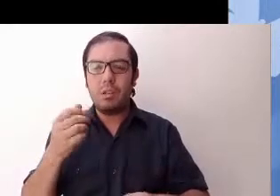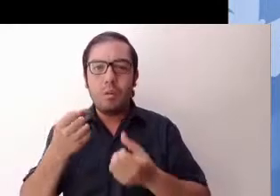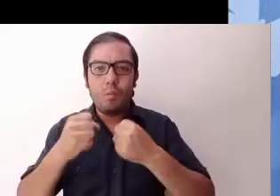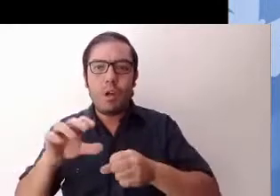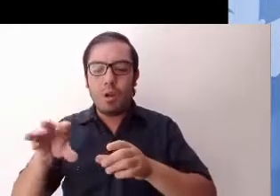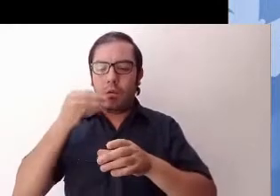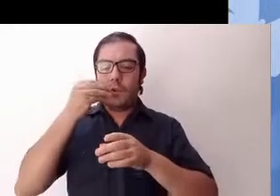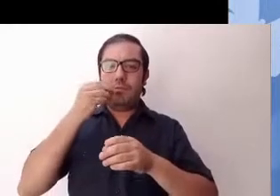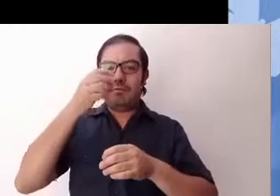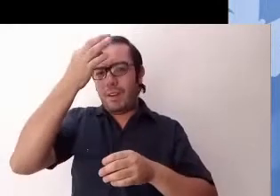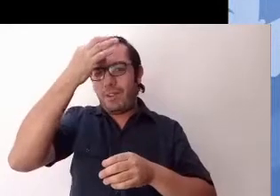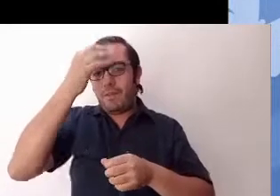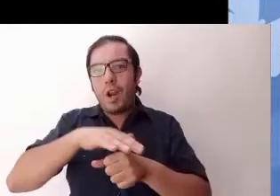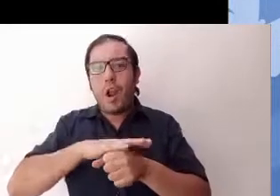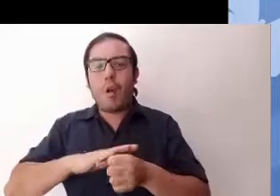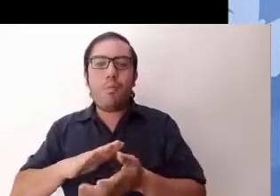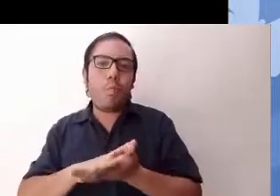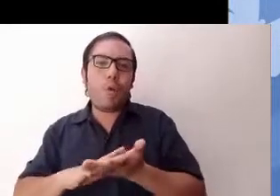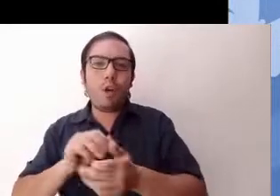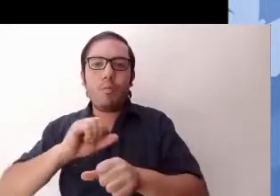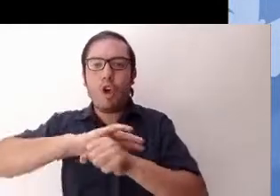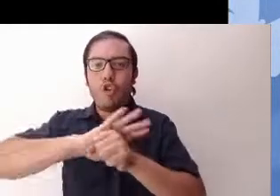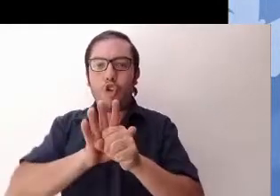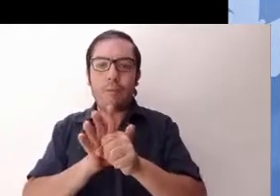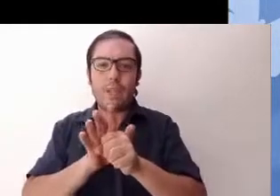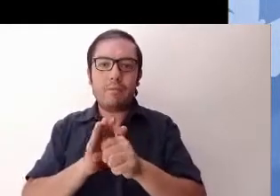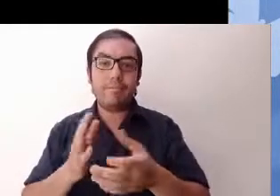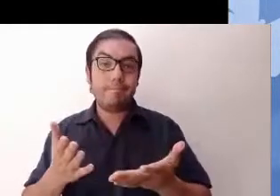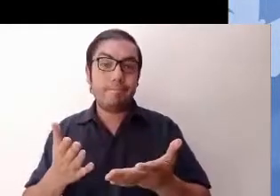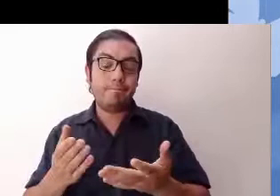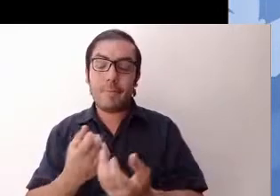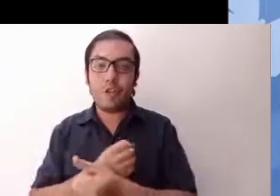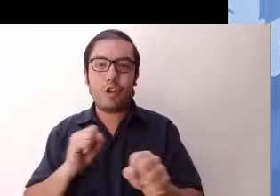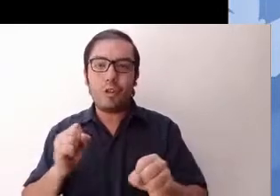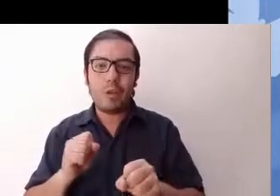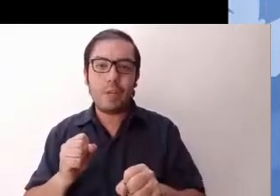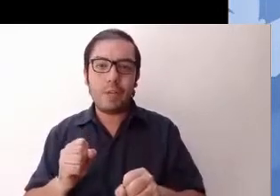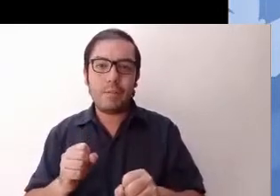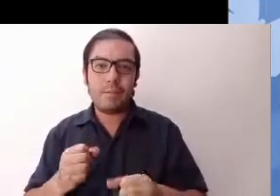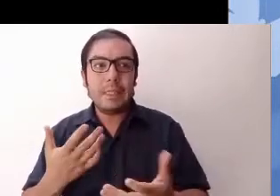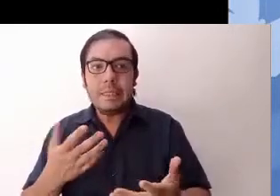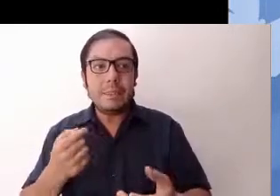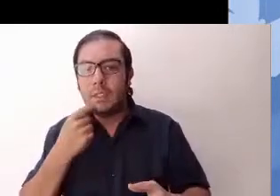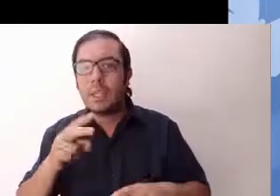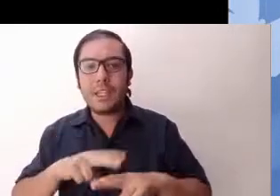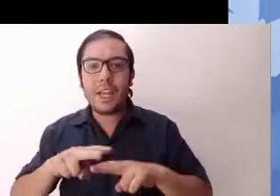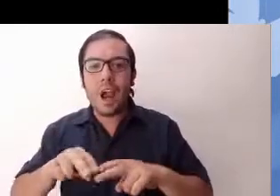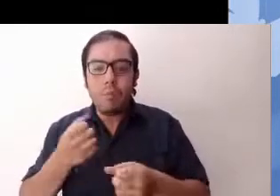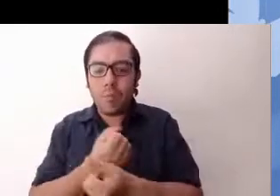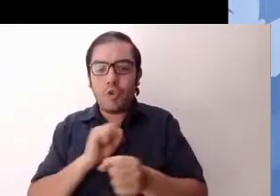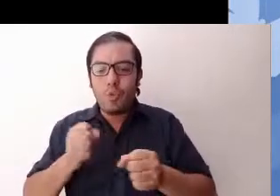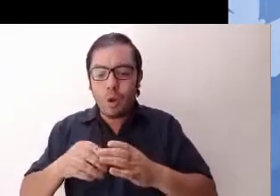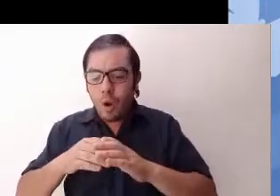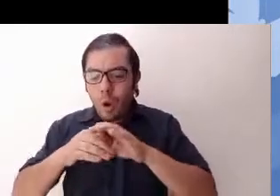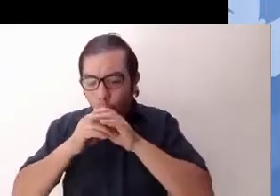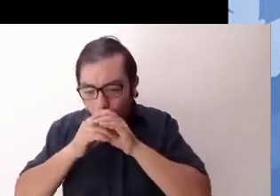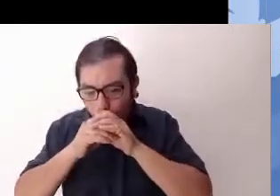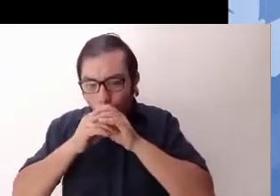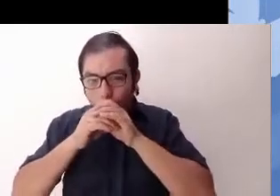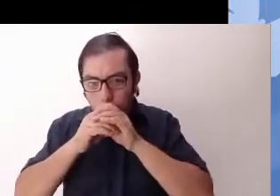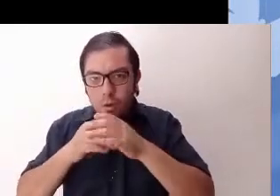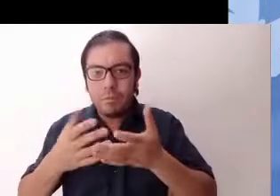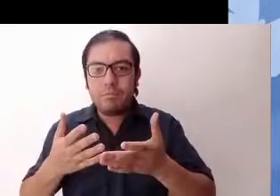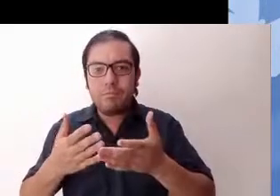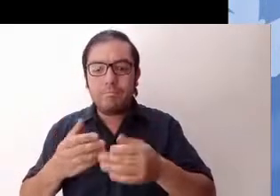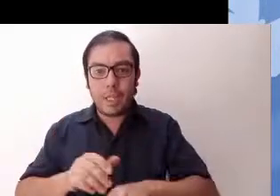¿Qué hago si no puedo ventilar? Bueno, el tema de las compresiones se modifica y vamos a hacer de 100 a 120